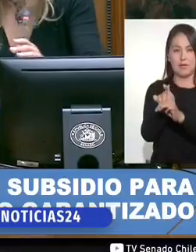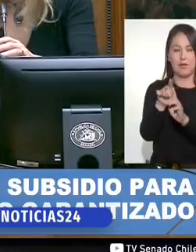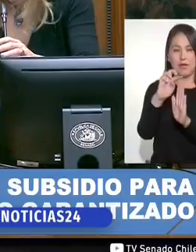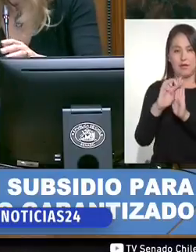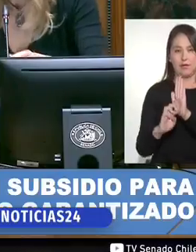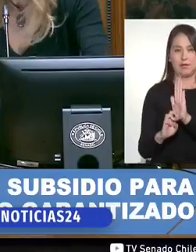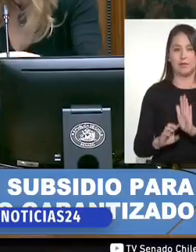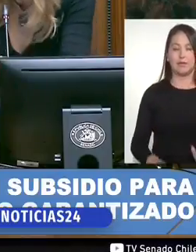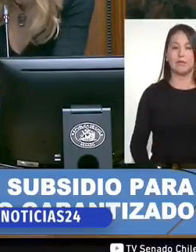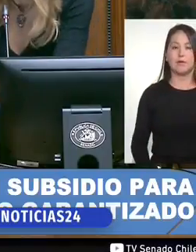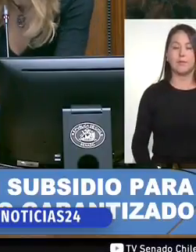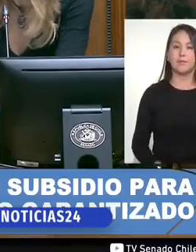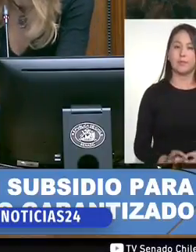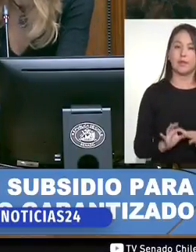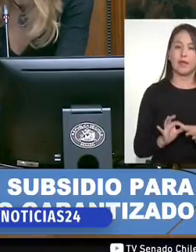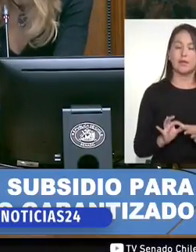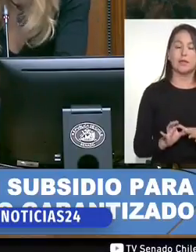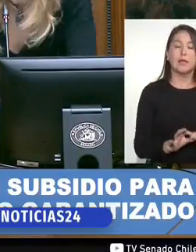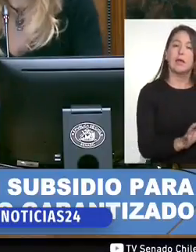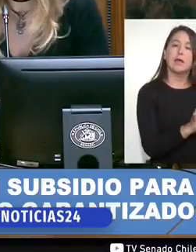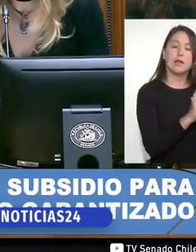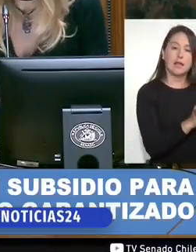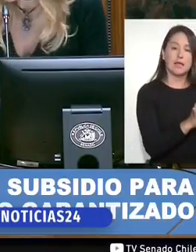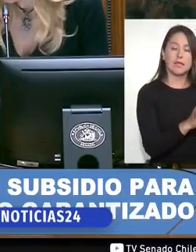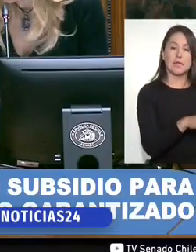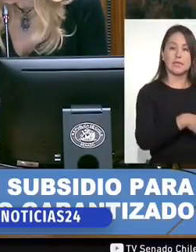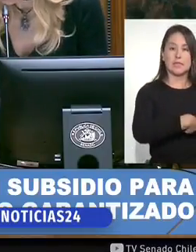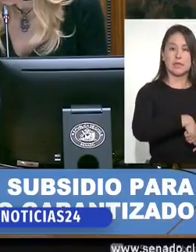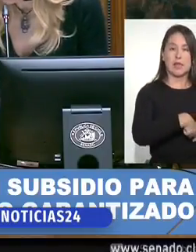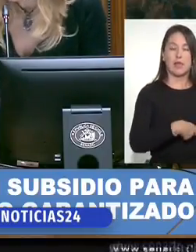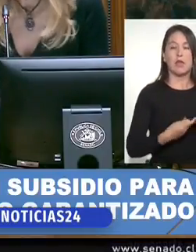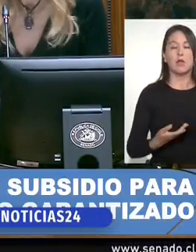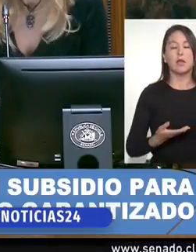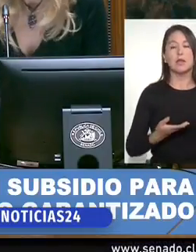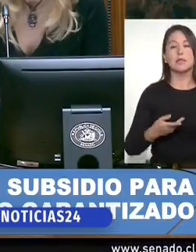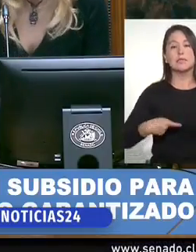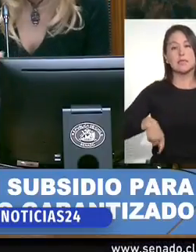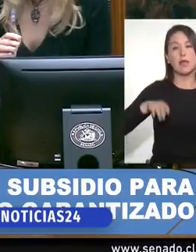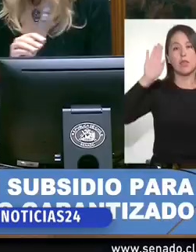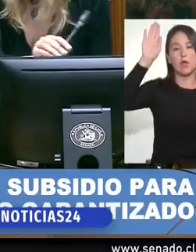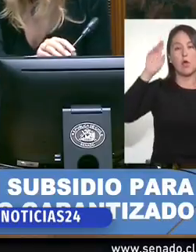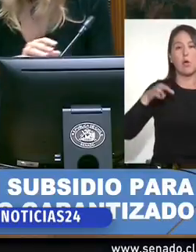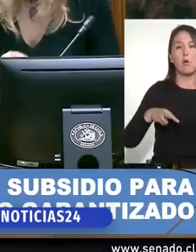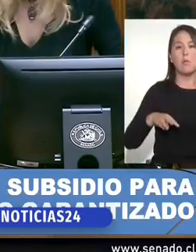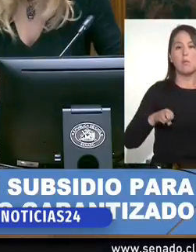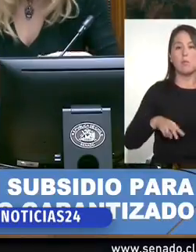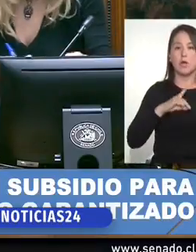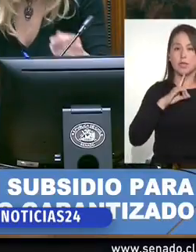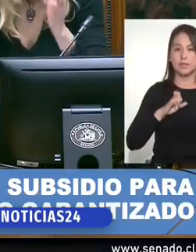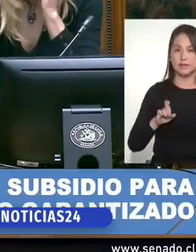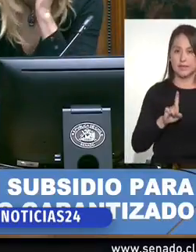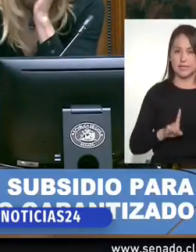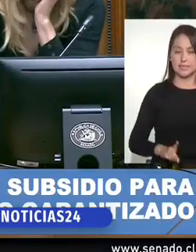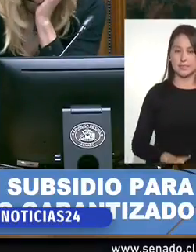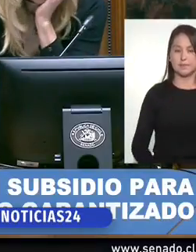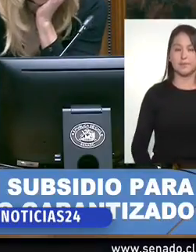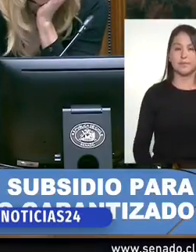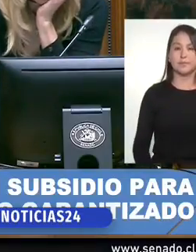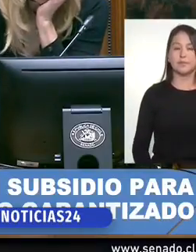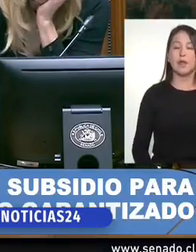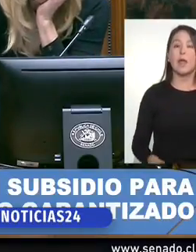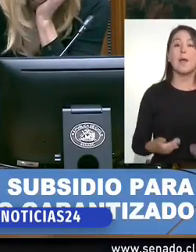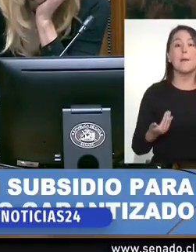esperamos quede aprobado en su segundo trámite constitucional, hoy día en el Senado, para luego pasar a la Cámara de Diputados el día de mañana. Y si eso es así, si